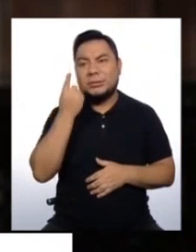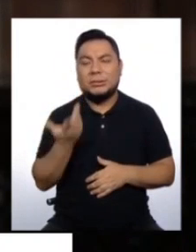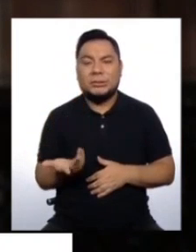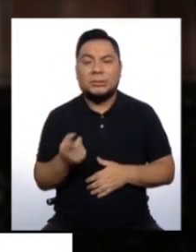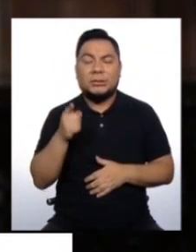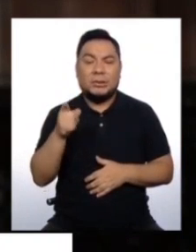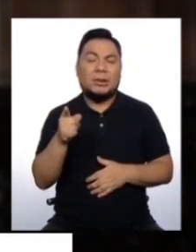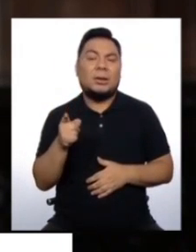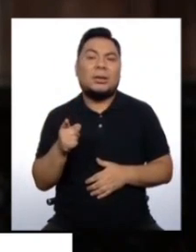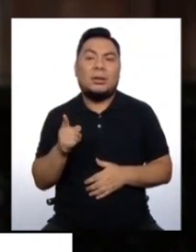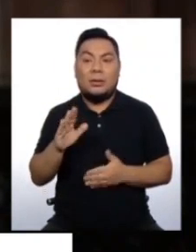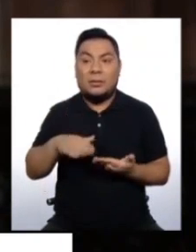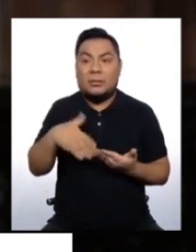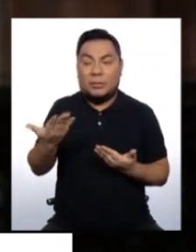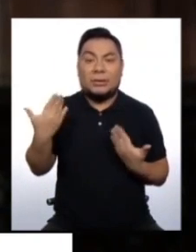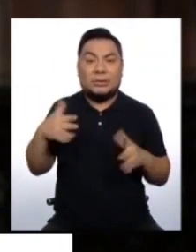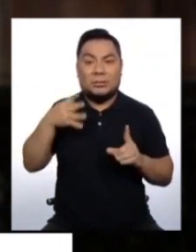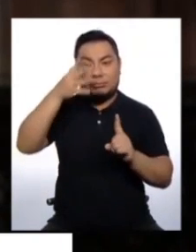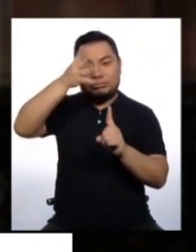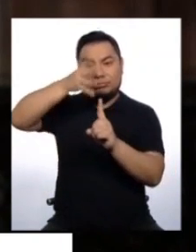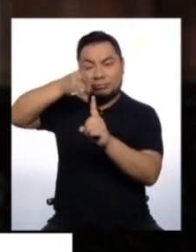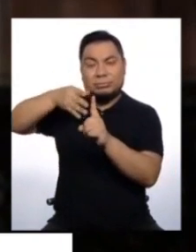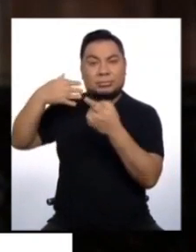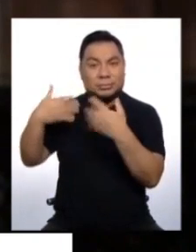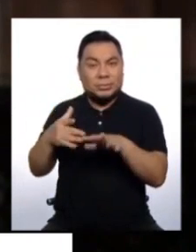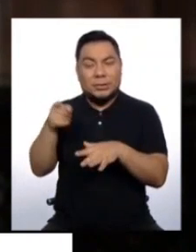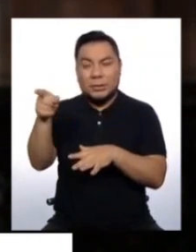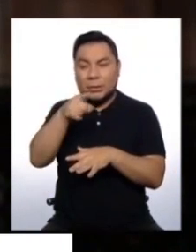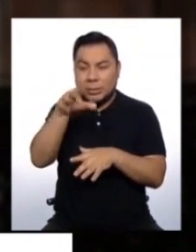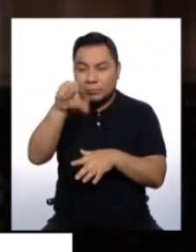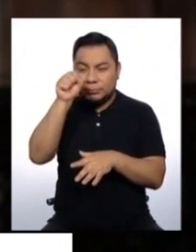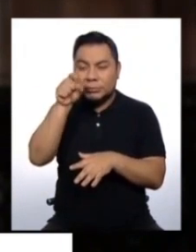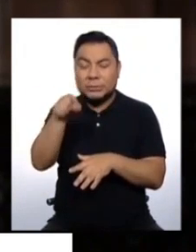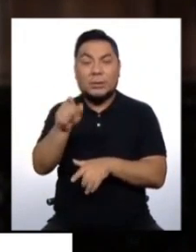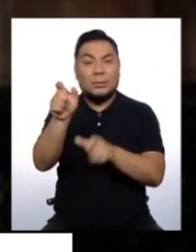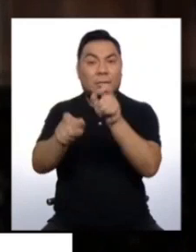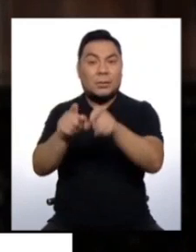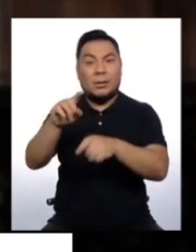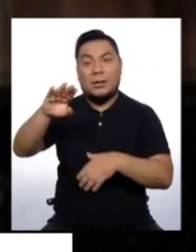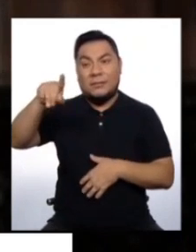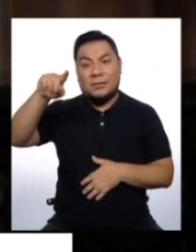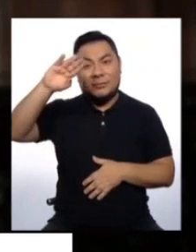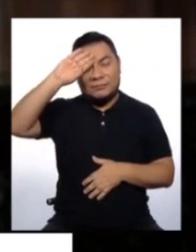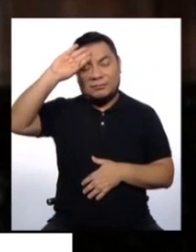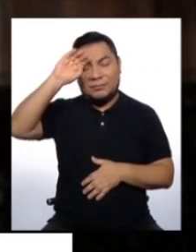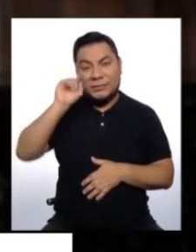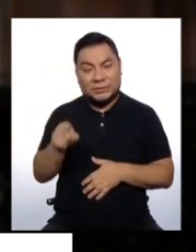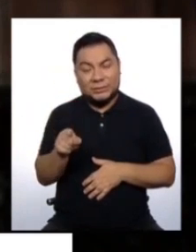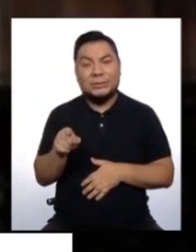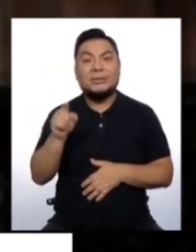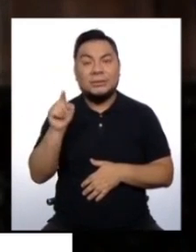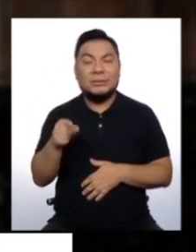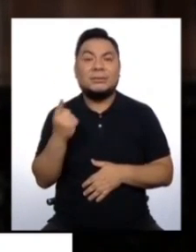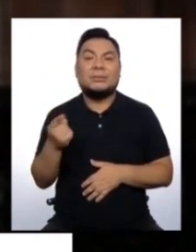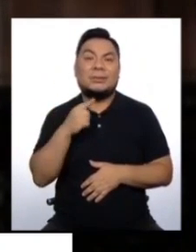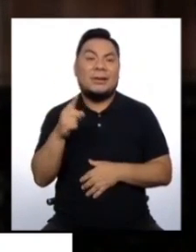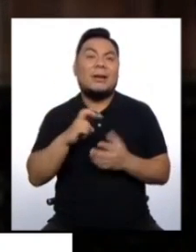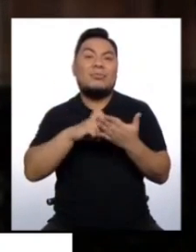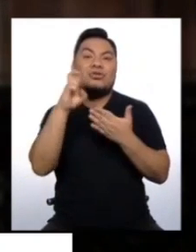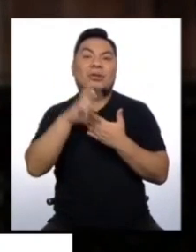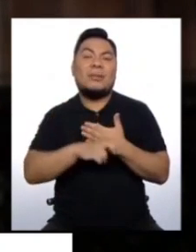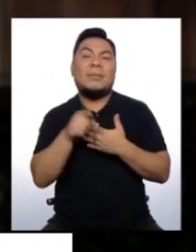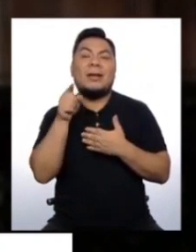que después de haber hecho las pruebas y haber detectado a las personas positivas, que con el programa Te Cuido